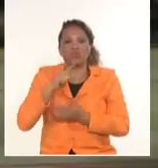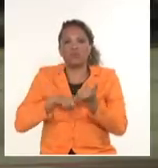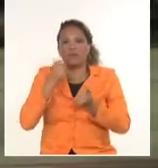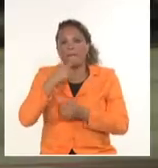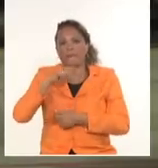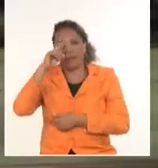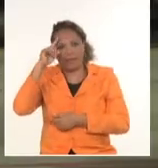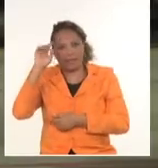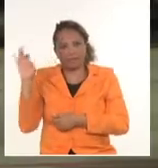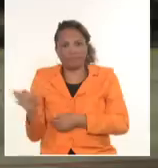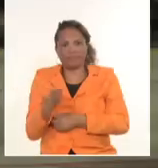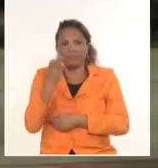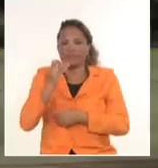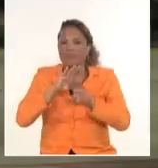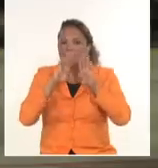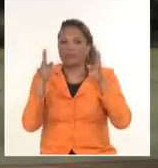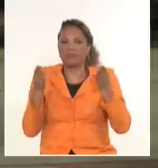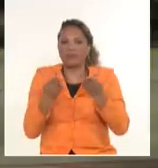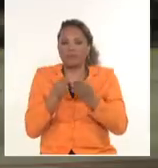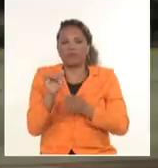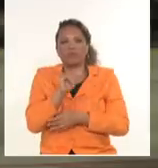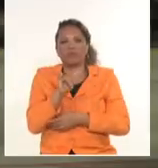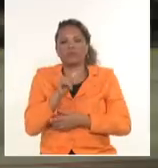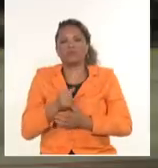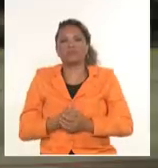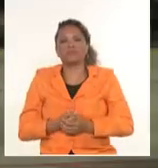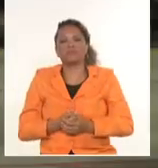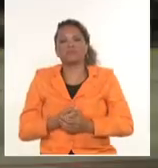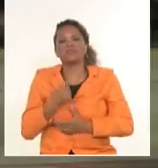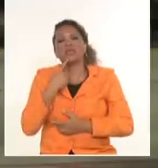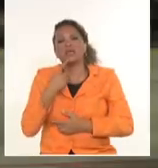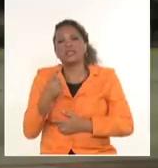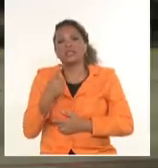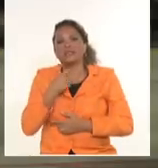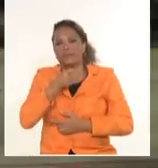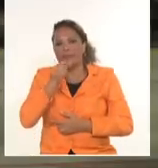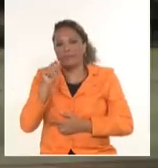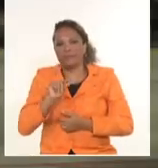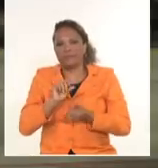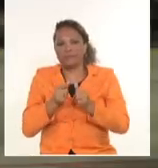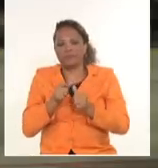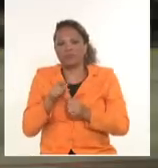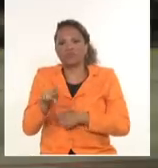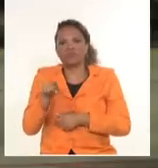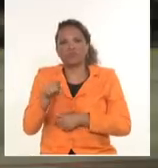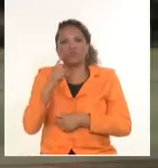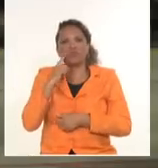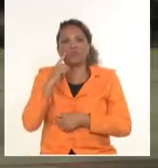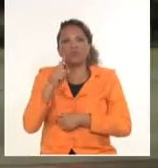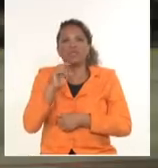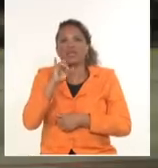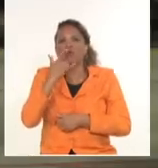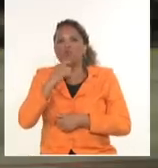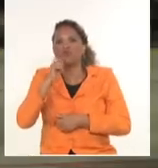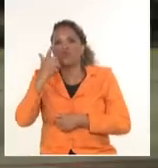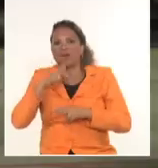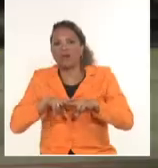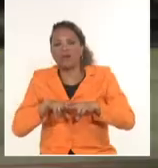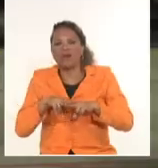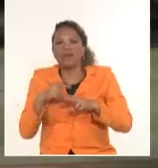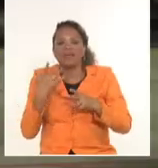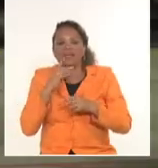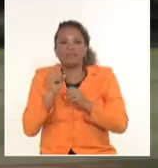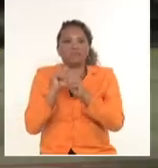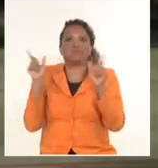sino también en el resto del mundo. Bueno, Lady, un detalle, y es que tú googleabas lucha y te salía el nombre de Mijaín. Incluso luego cuando